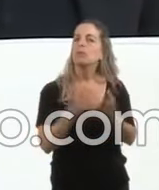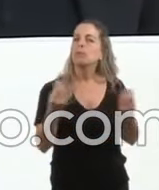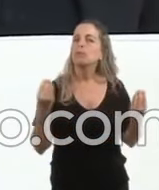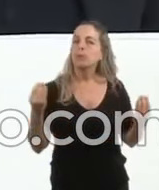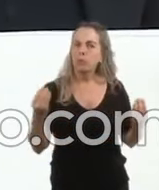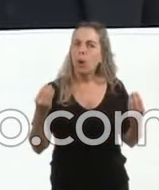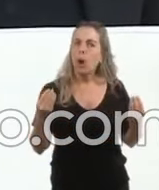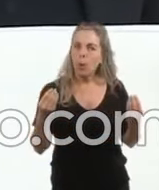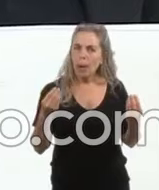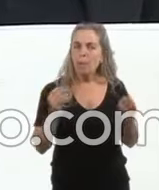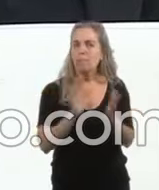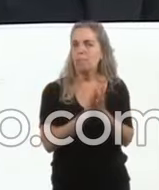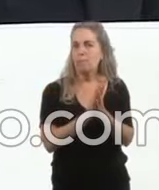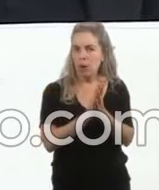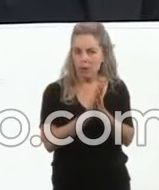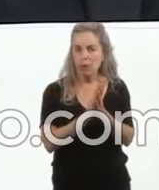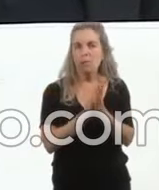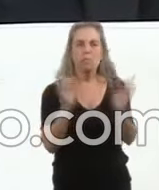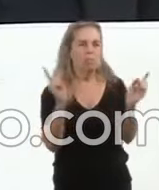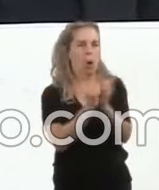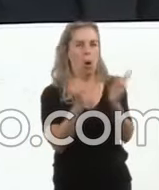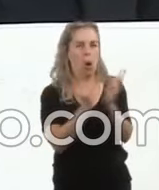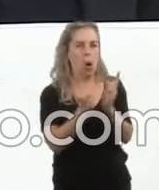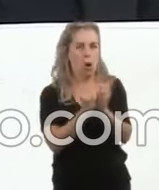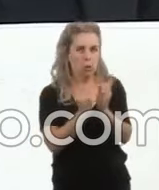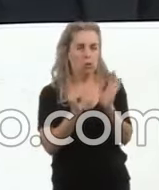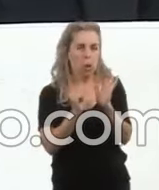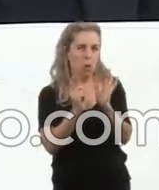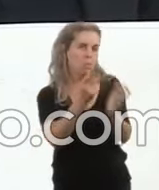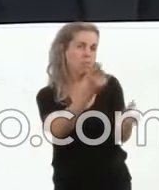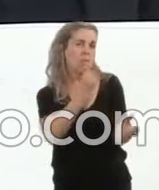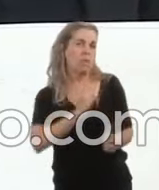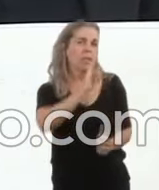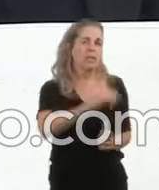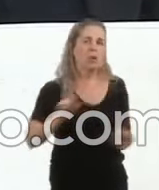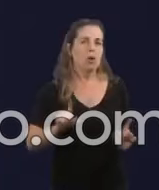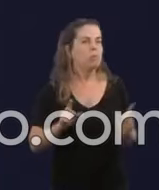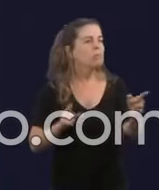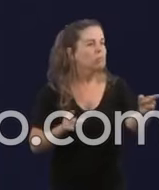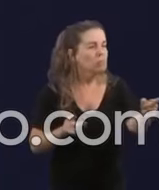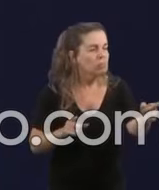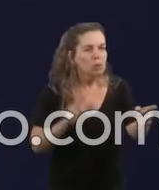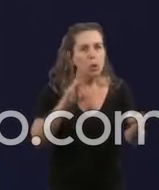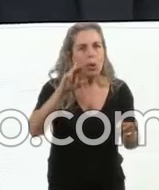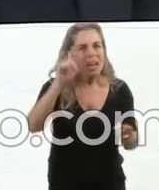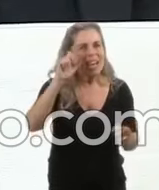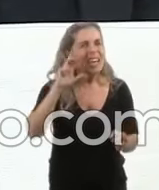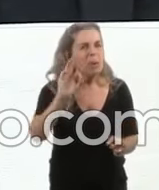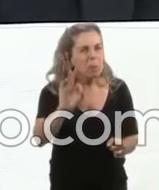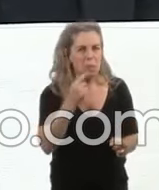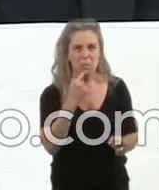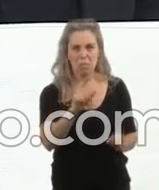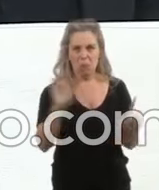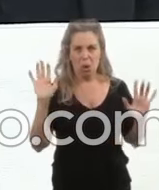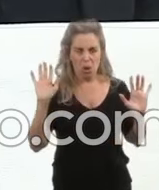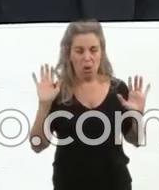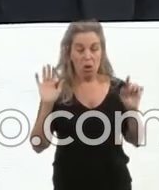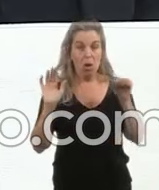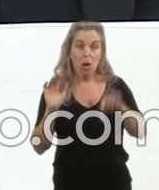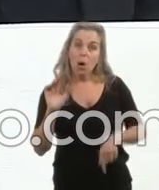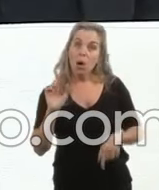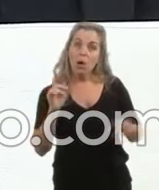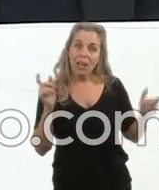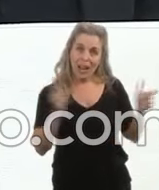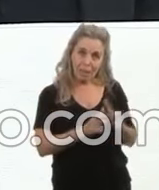cómo para hacerlo cortito y no ir por sí o por no Cuándo ha lo del repo que hablaron en la